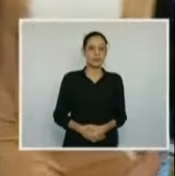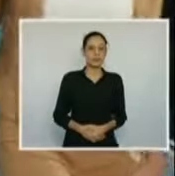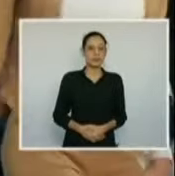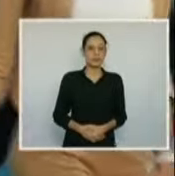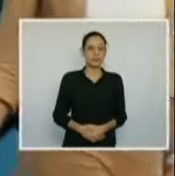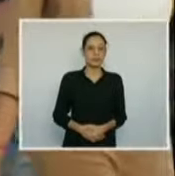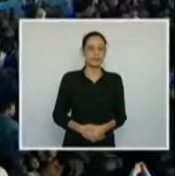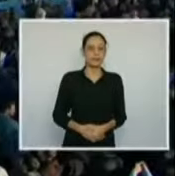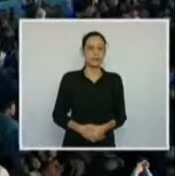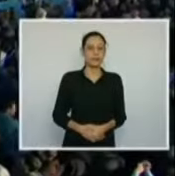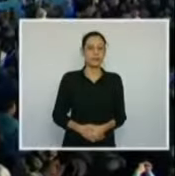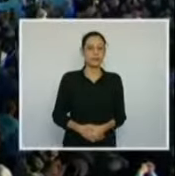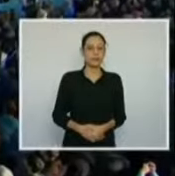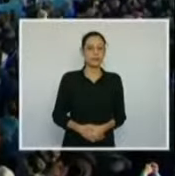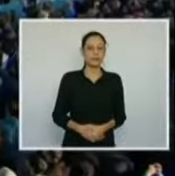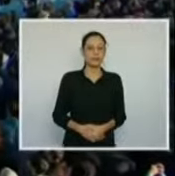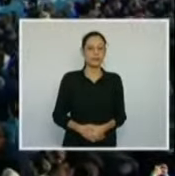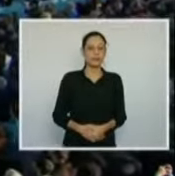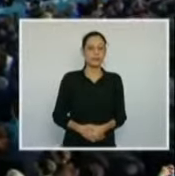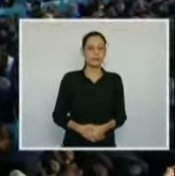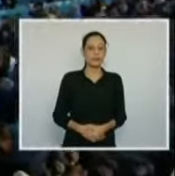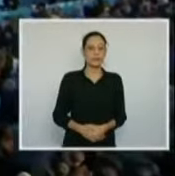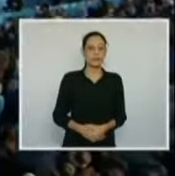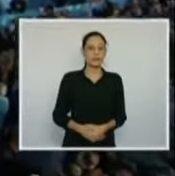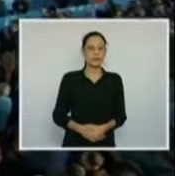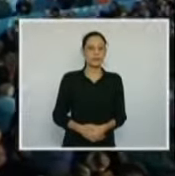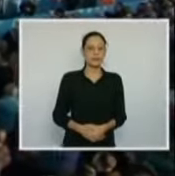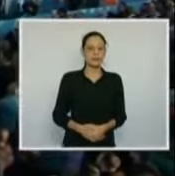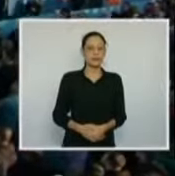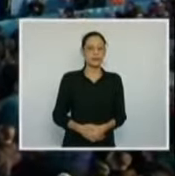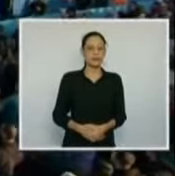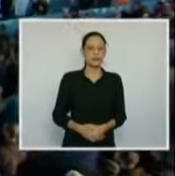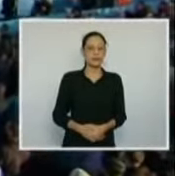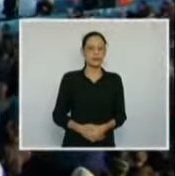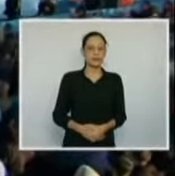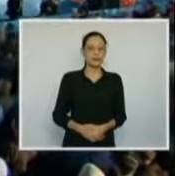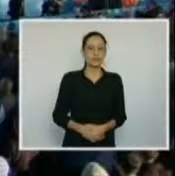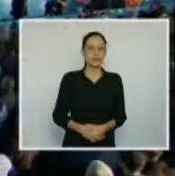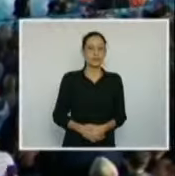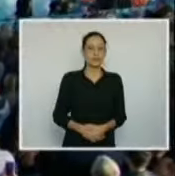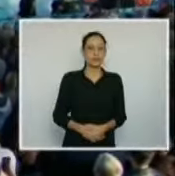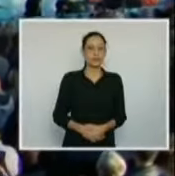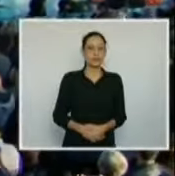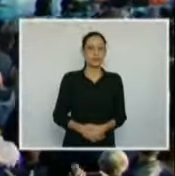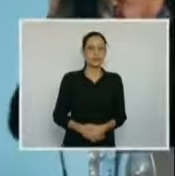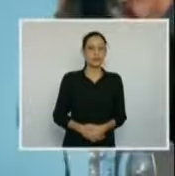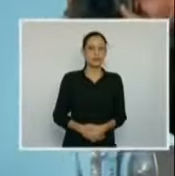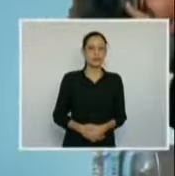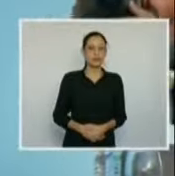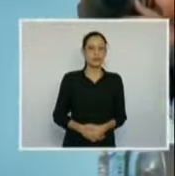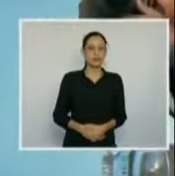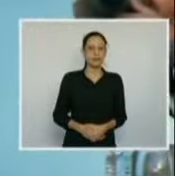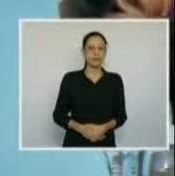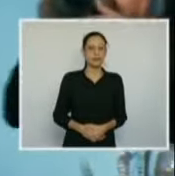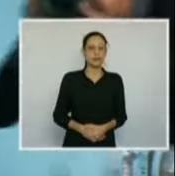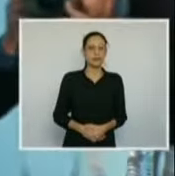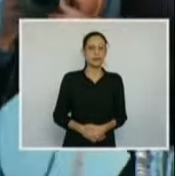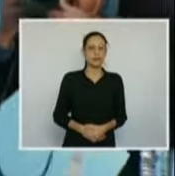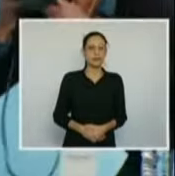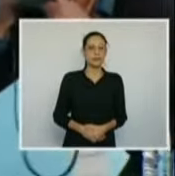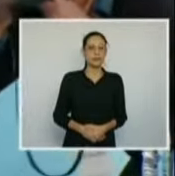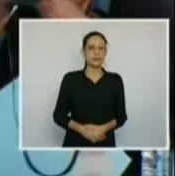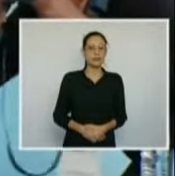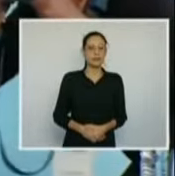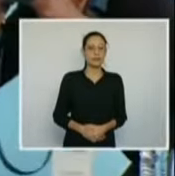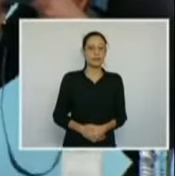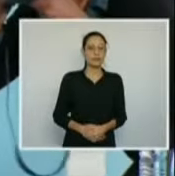kirchnerismo vivió todos sus cuatro mandatos con aparte, este sistema y no lo cambiaron. No, pero aparte... Solo los, perdón, los subsidiaron, sí, eso sí. Llevaron, entregan